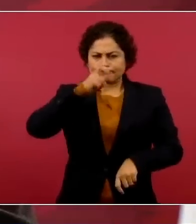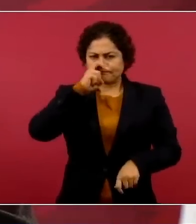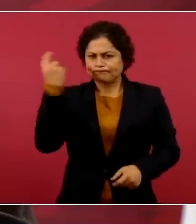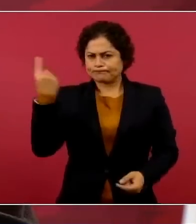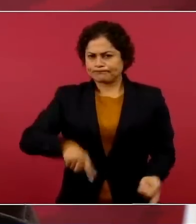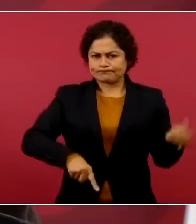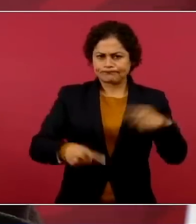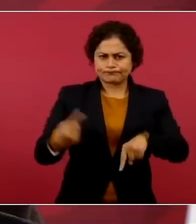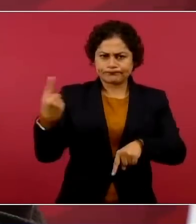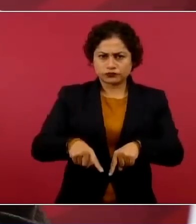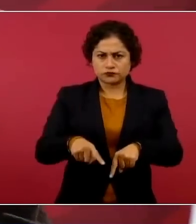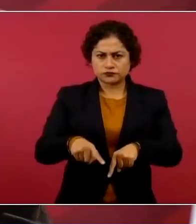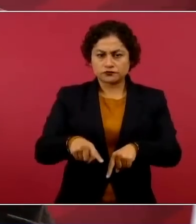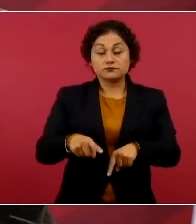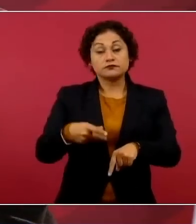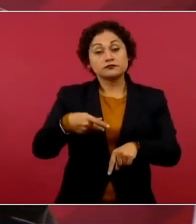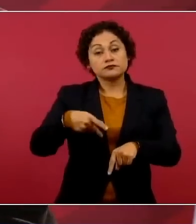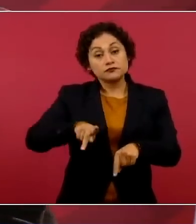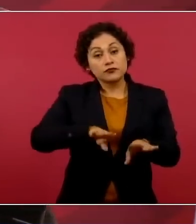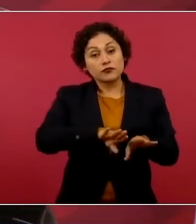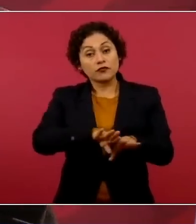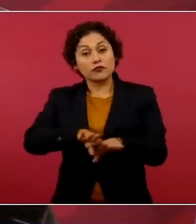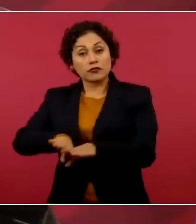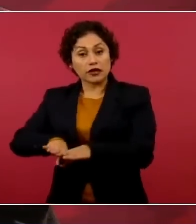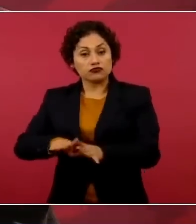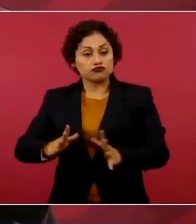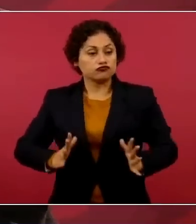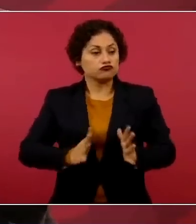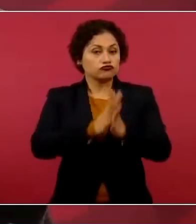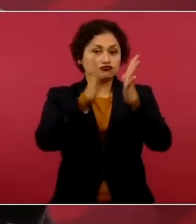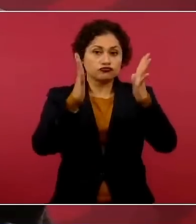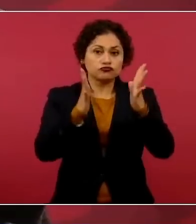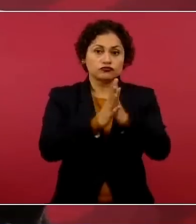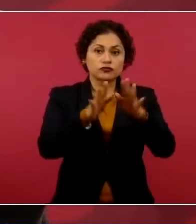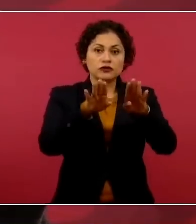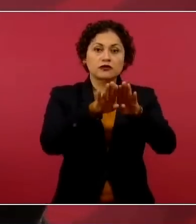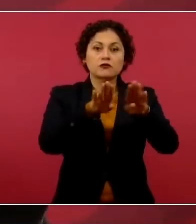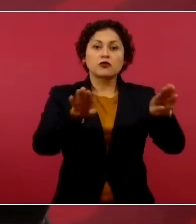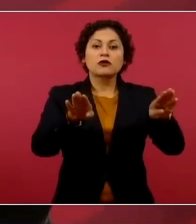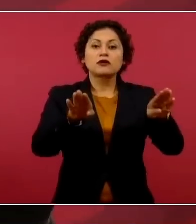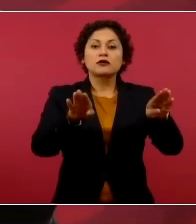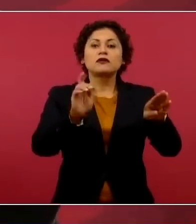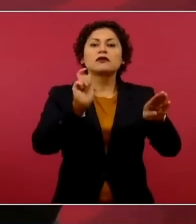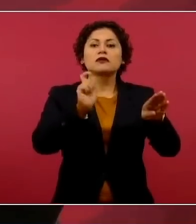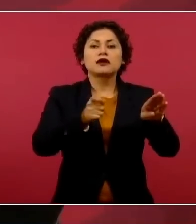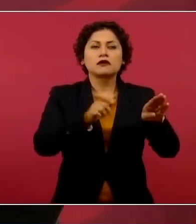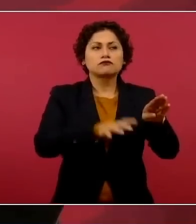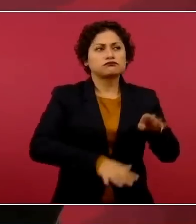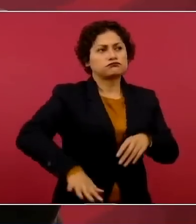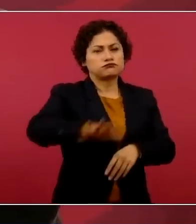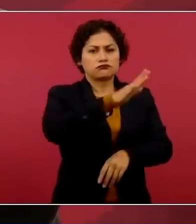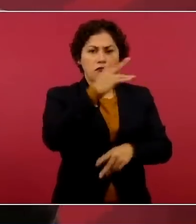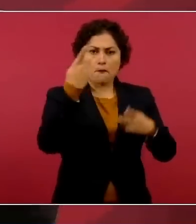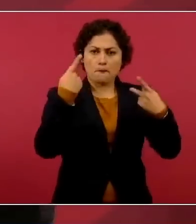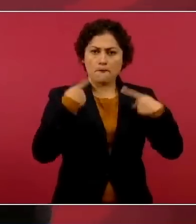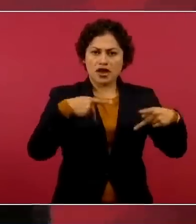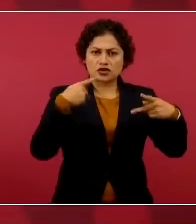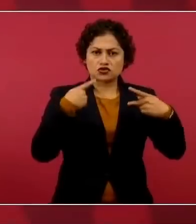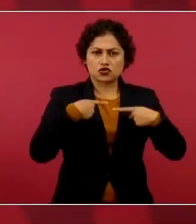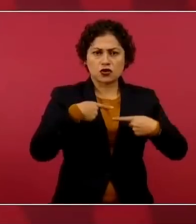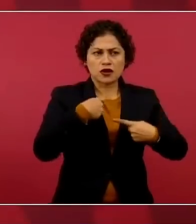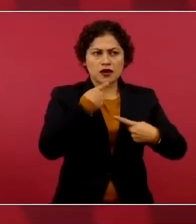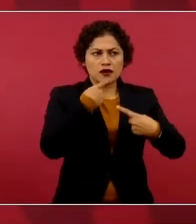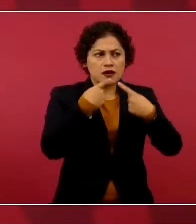pero en la democracia es la voluntad del pueblo y el pueblo tiene